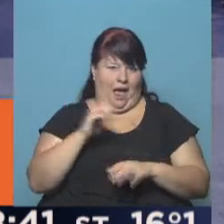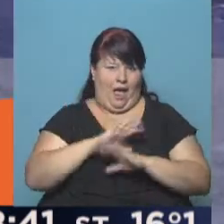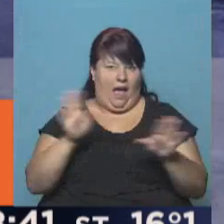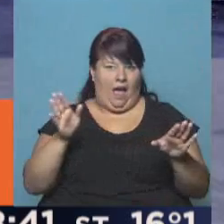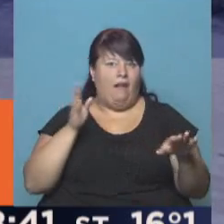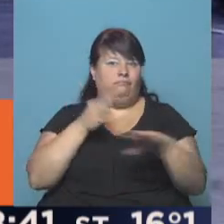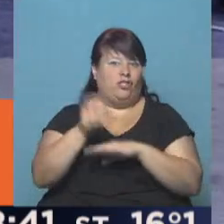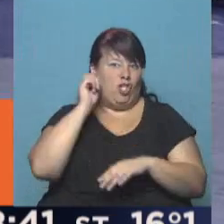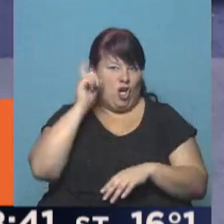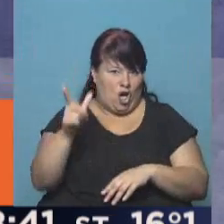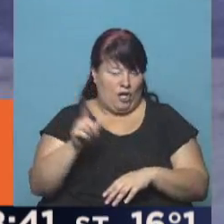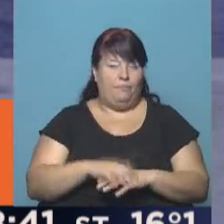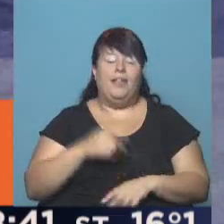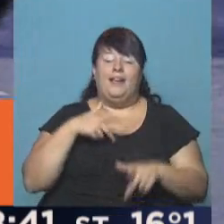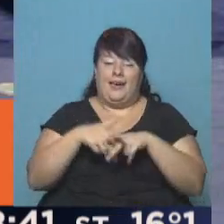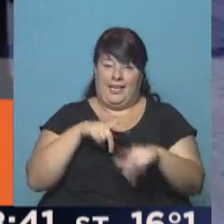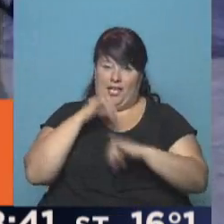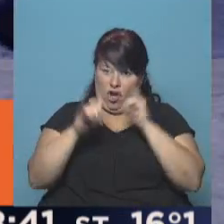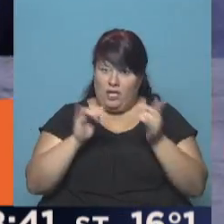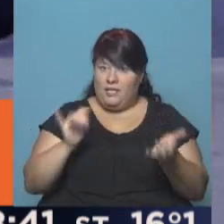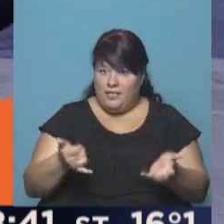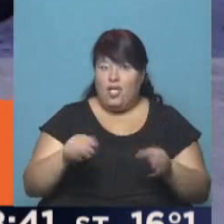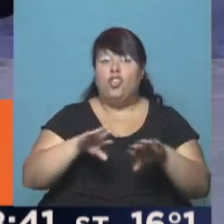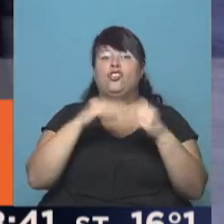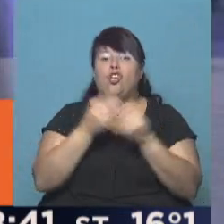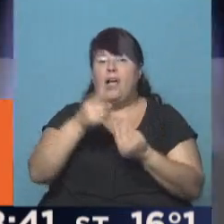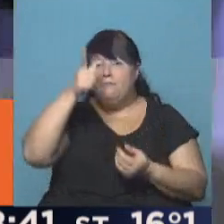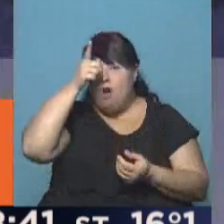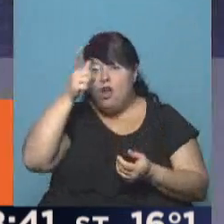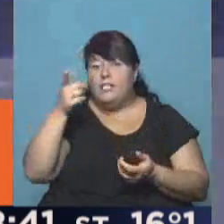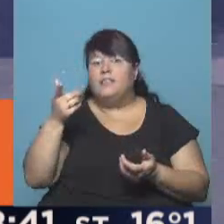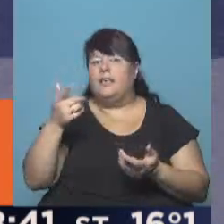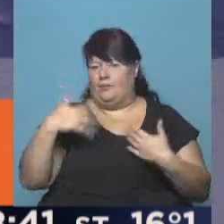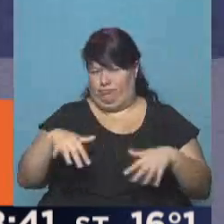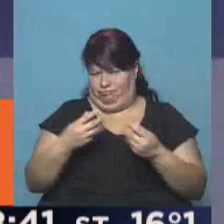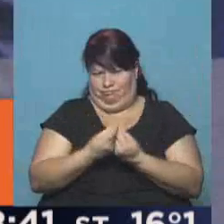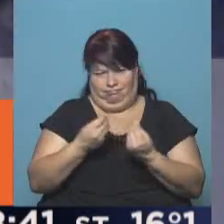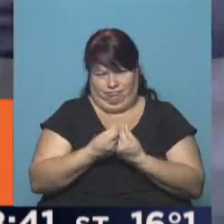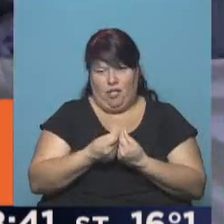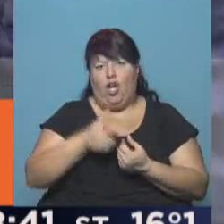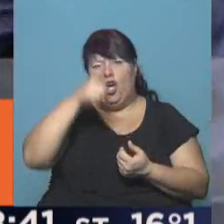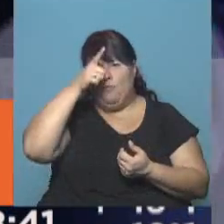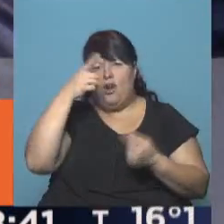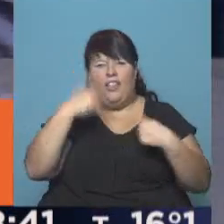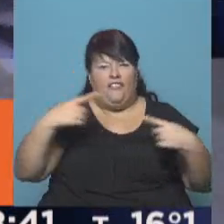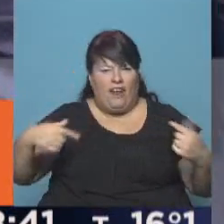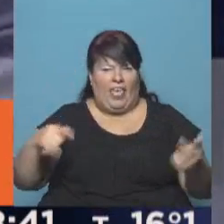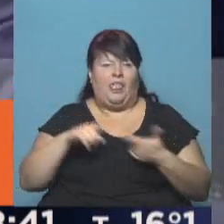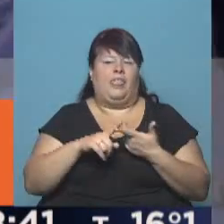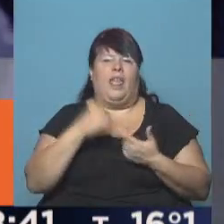logrando éste decía si el número de efectivos es muy grande efectivos de todo tipo